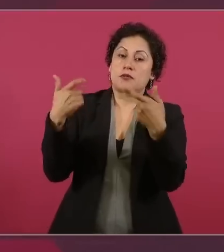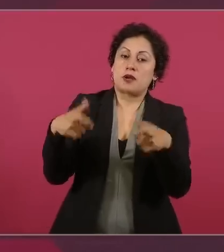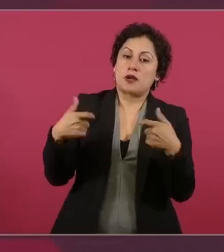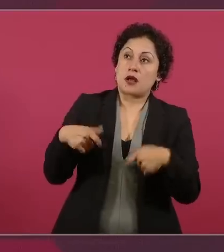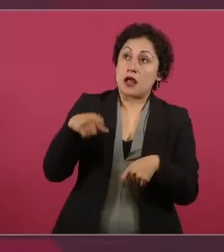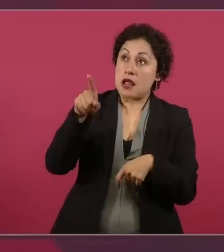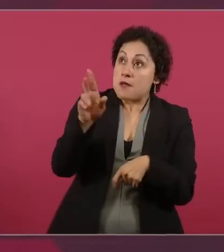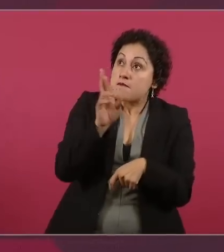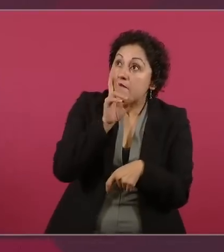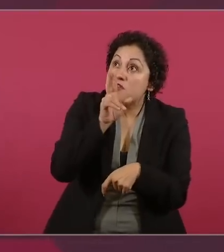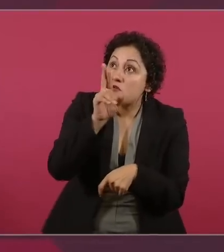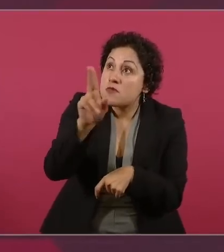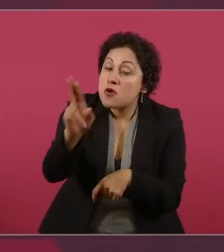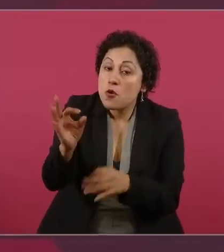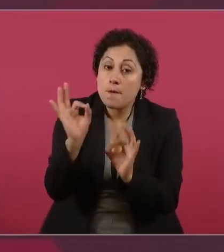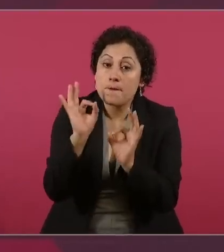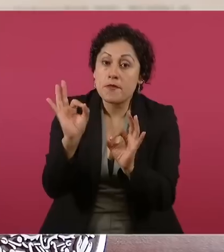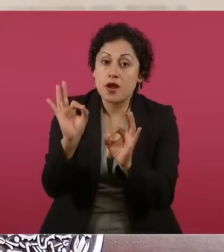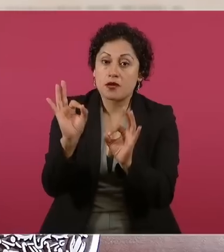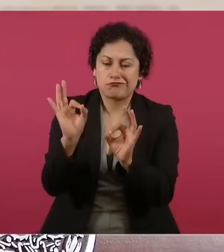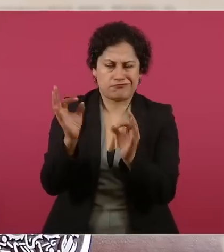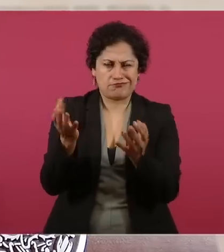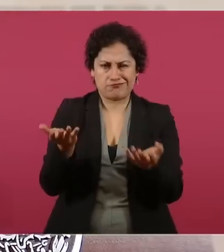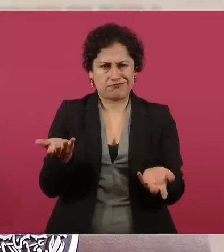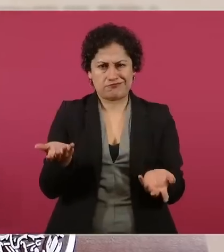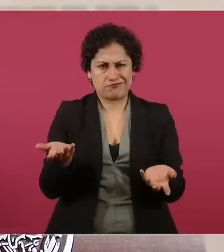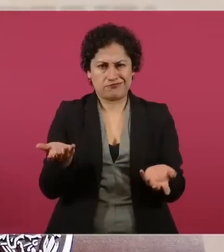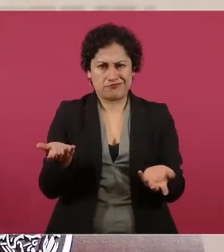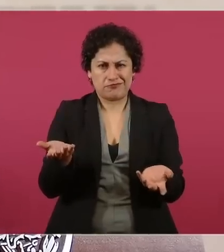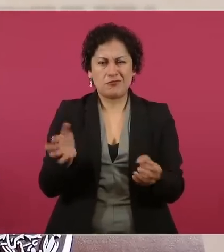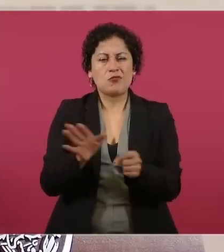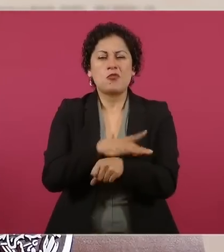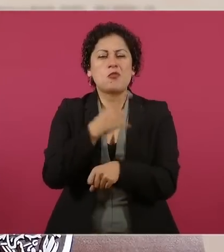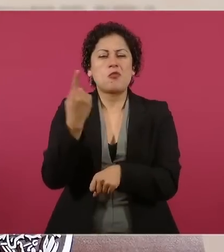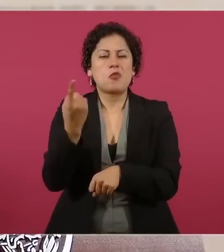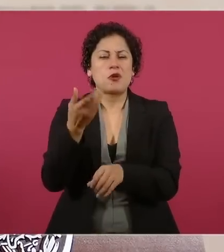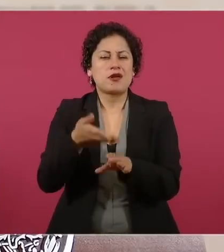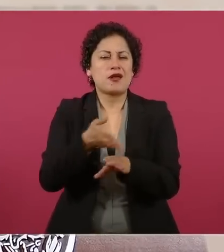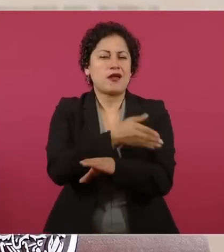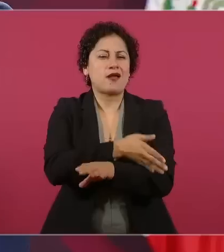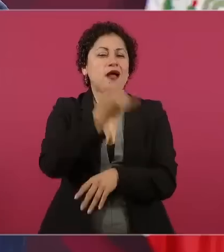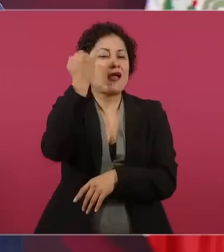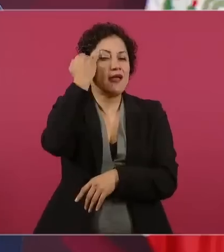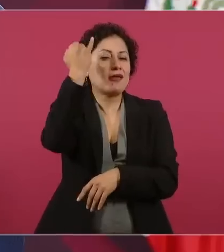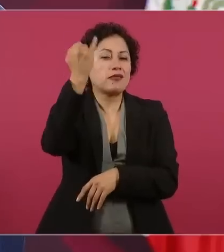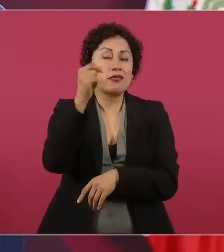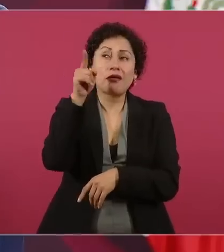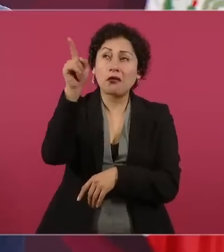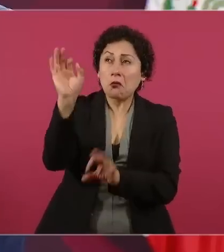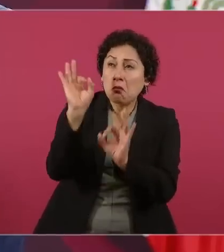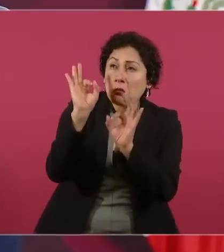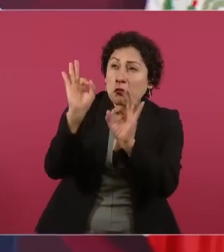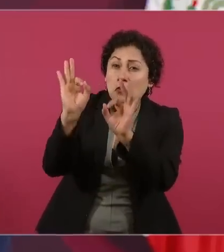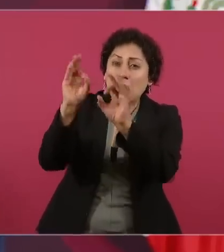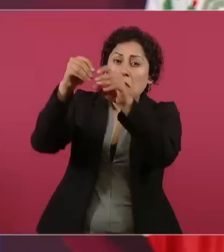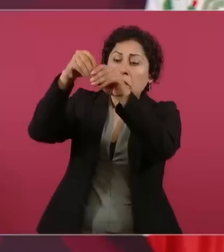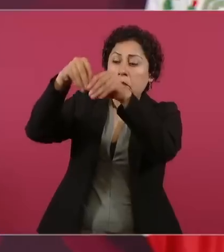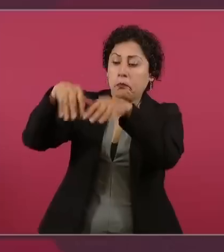con el cuento de que si les va bien a los de arriba, les va a ir bien a los de abajo.